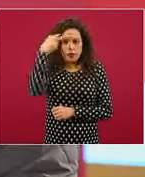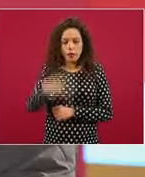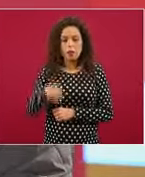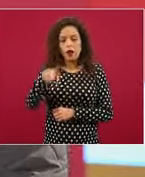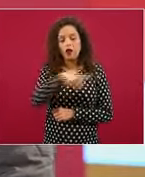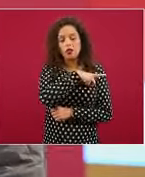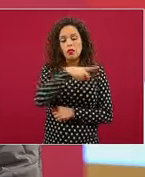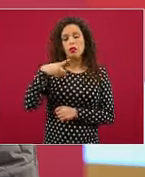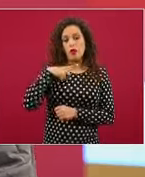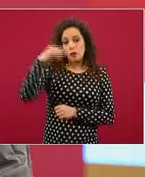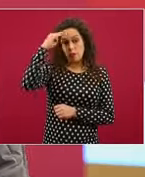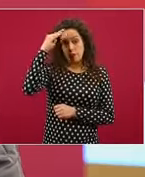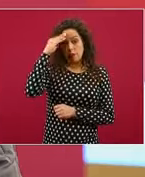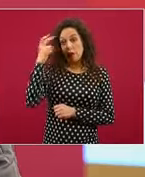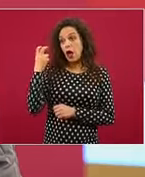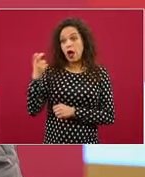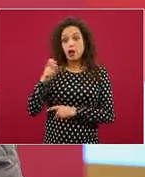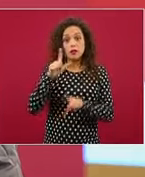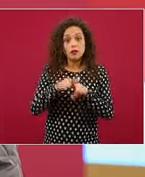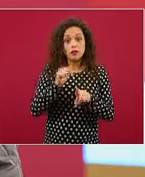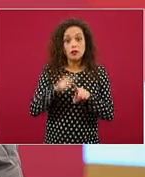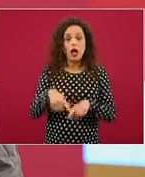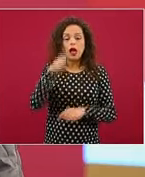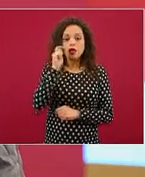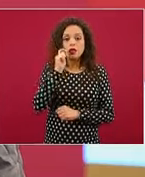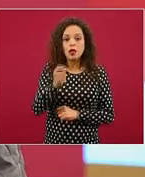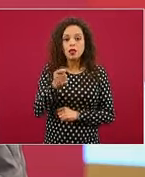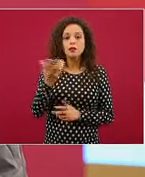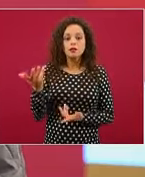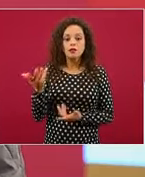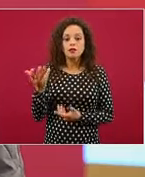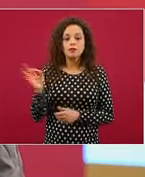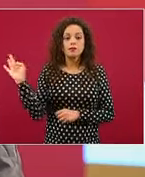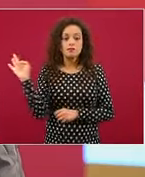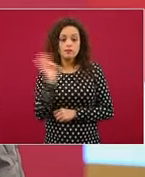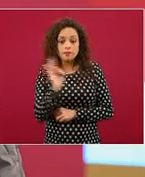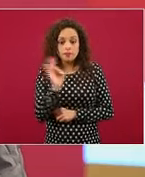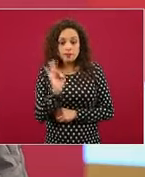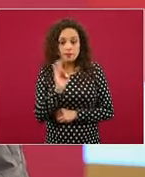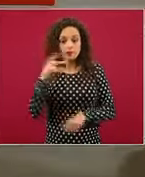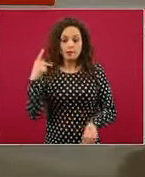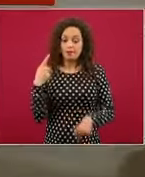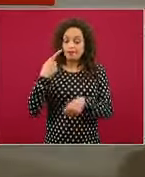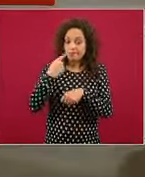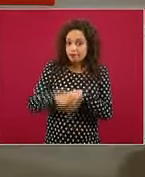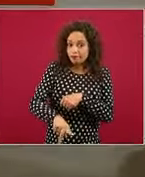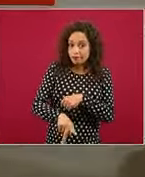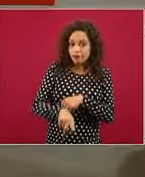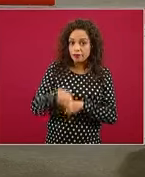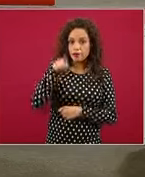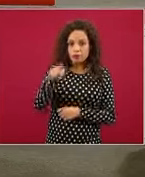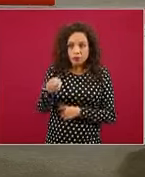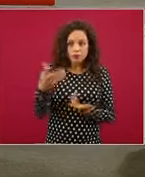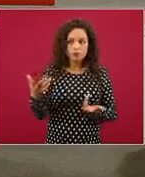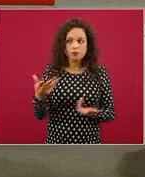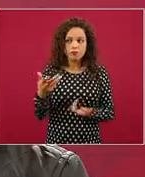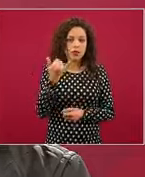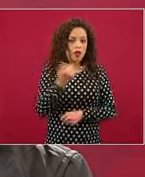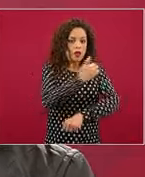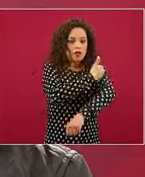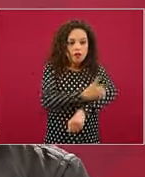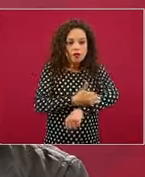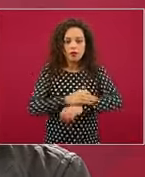considerar este color como una indicación de la probabilidad, el riesgo que usted, sus seres queridos,